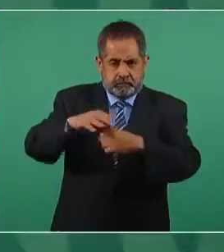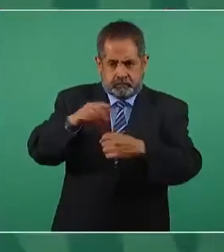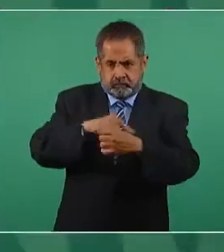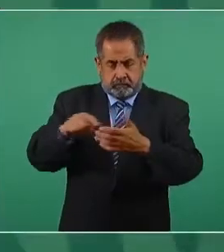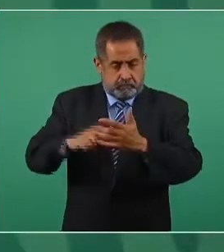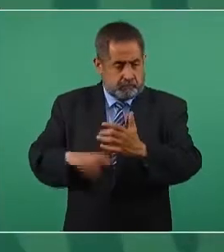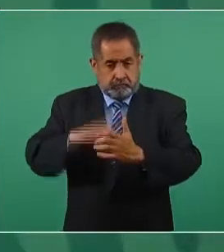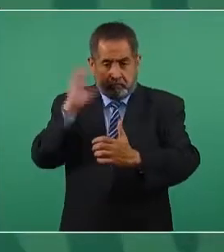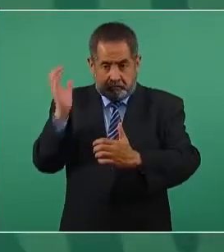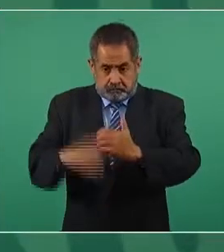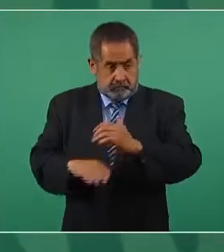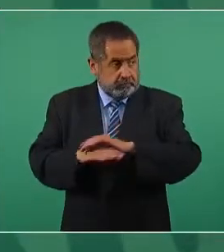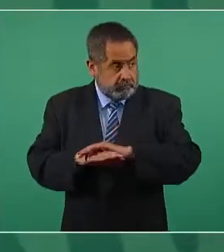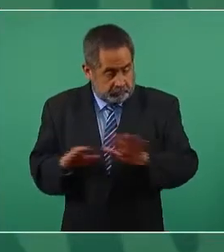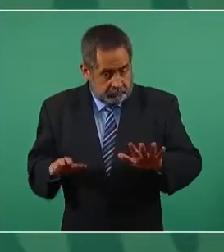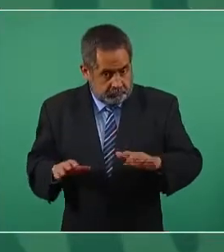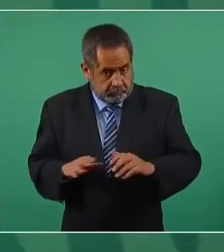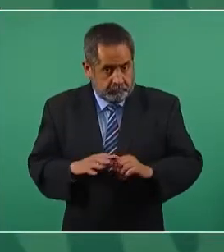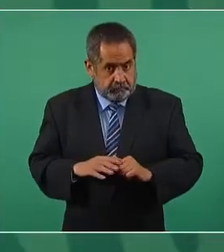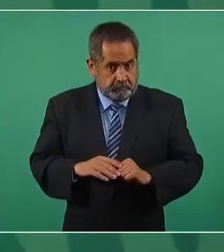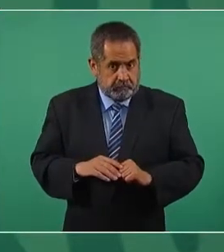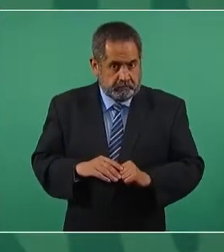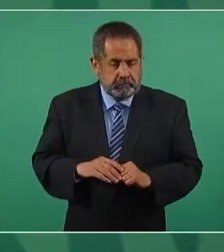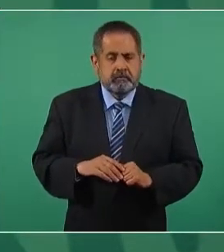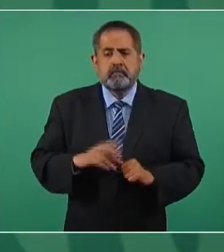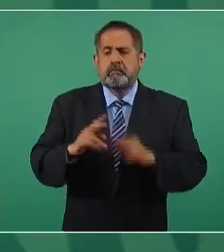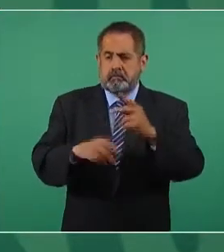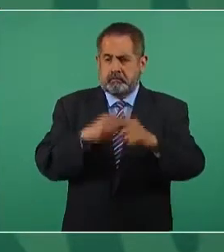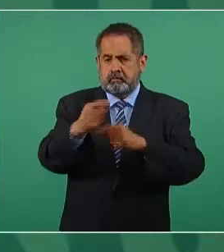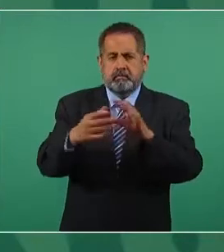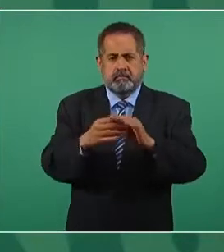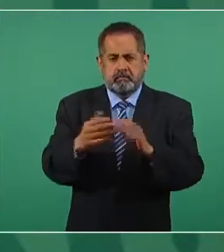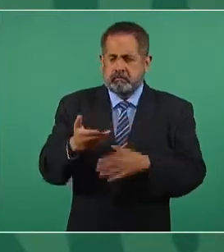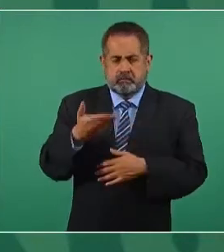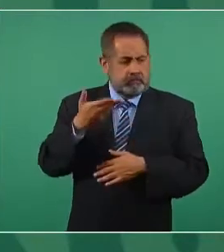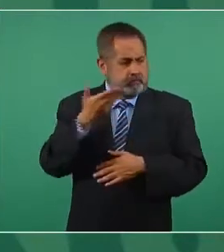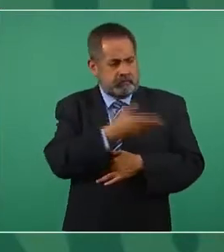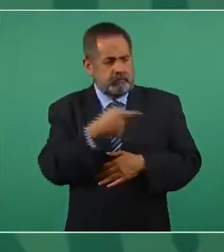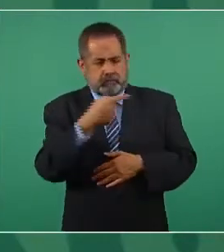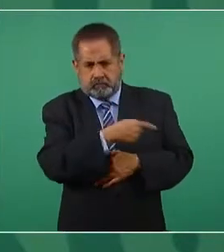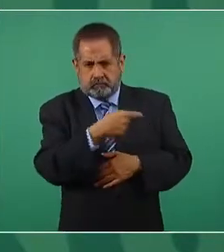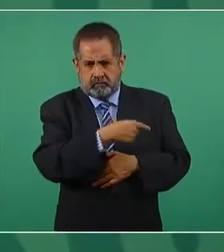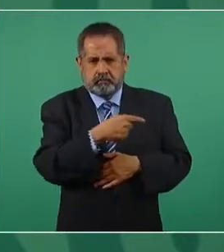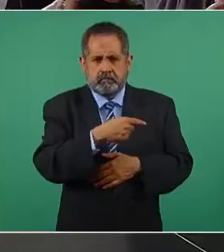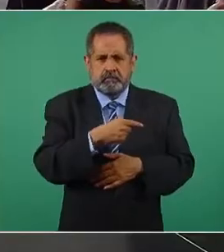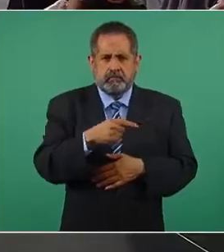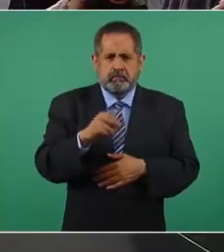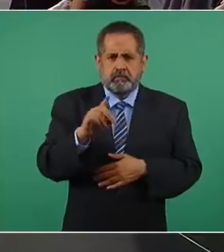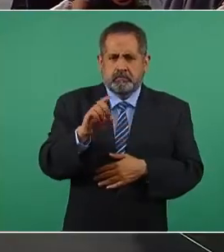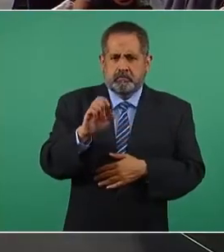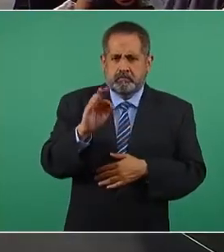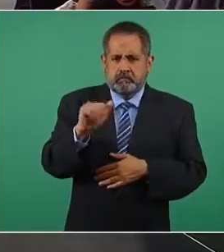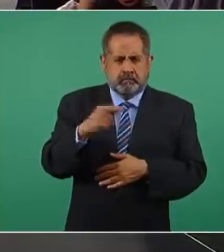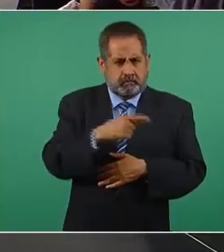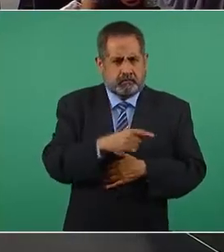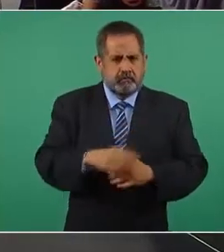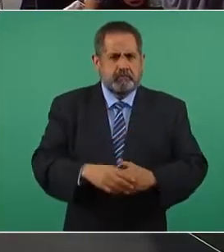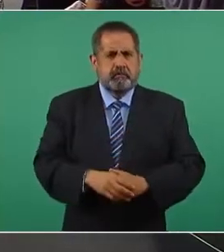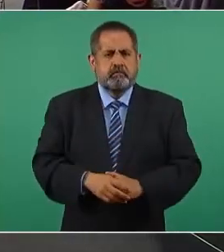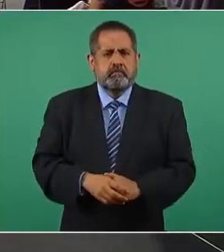elecciones y vamos a pedirle a la maestra.